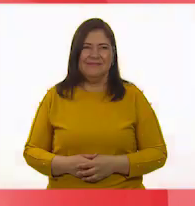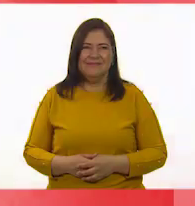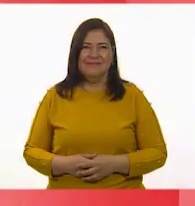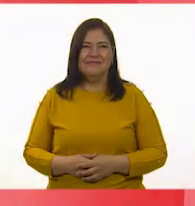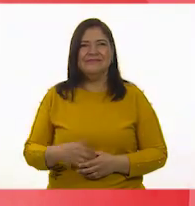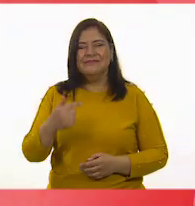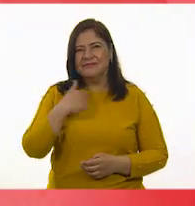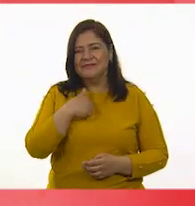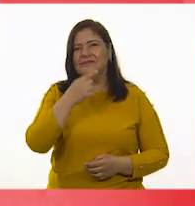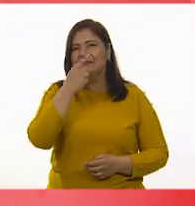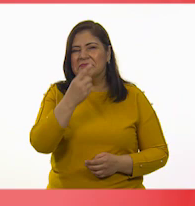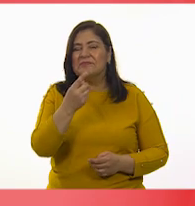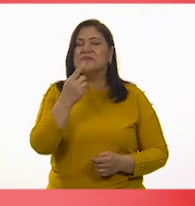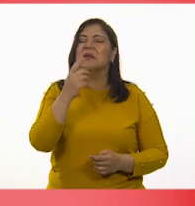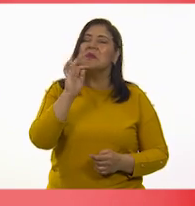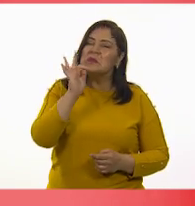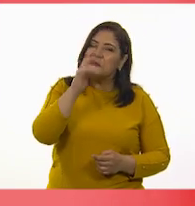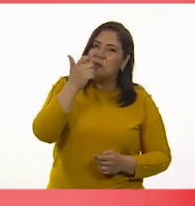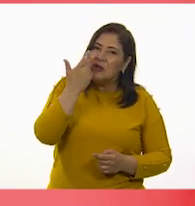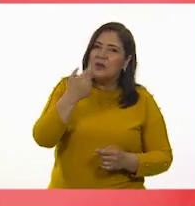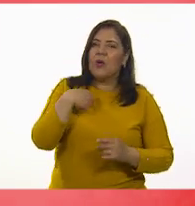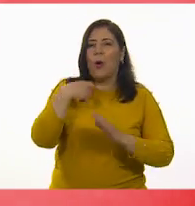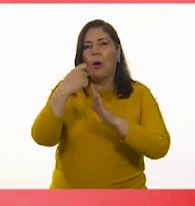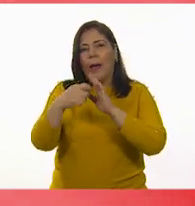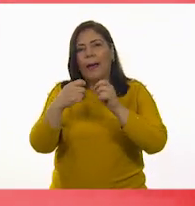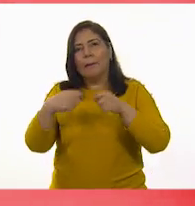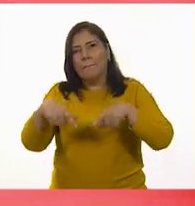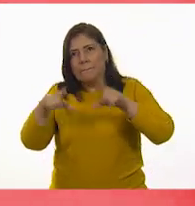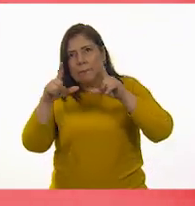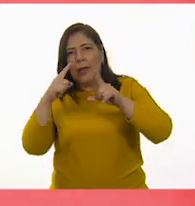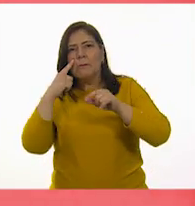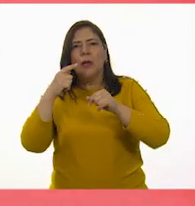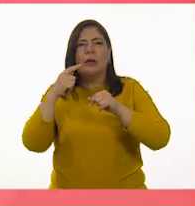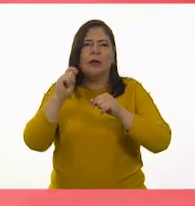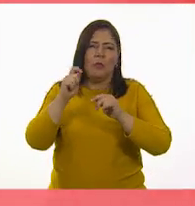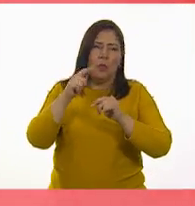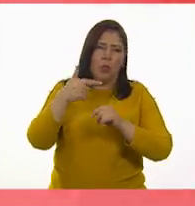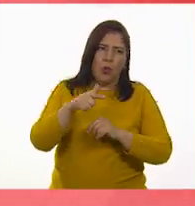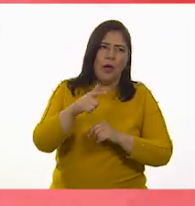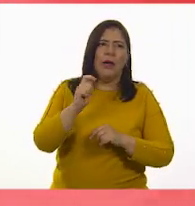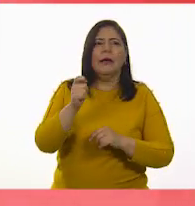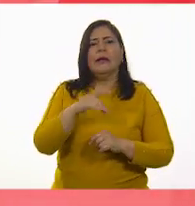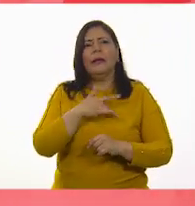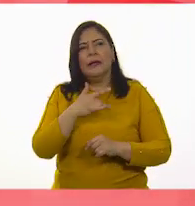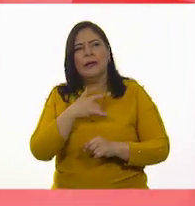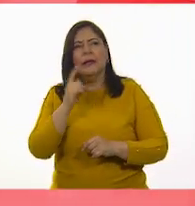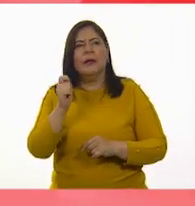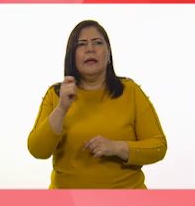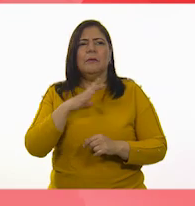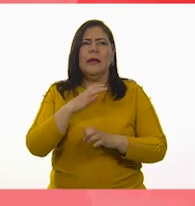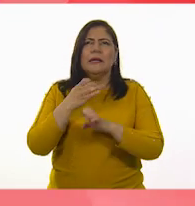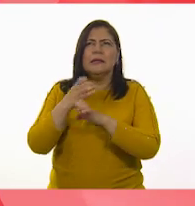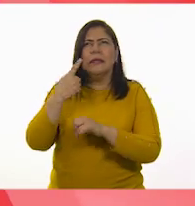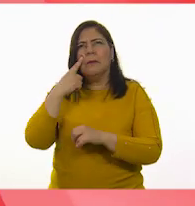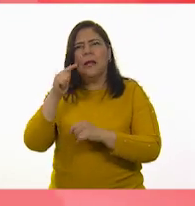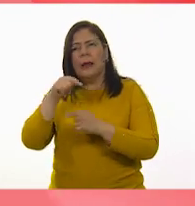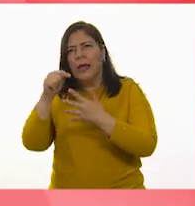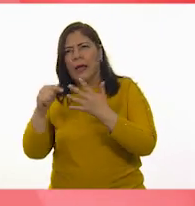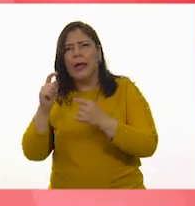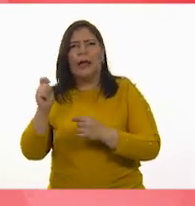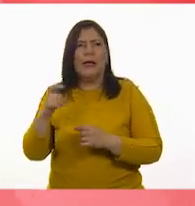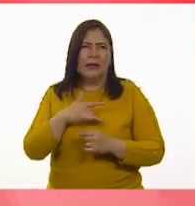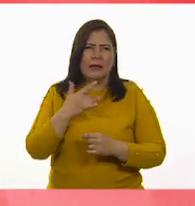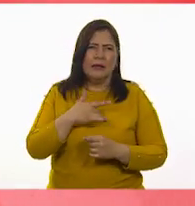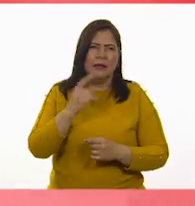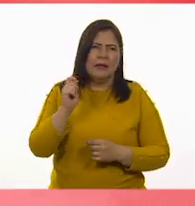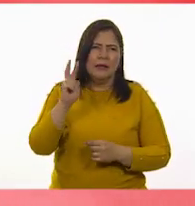Entonces yo le dije, mira, si quieres que yo grabe este video sobre Guanajuato, bueno, me tienes que, o sea, buena paga. Aunque, ¿sabes? Me estaba ofreciendo unas acambaritas. No